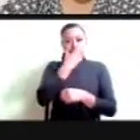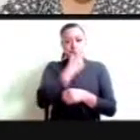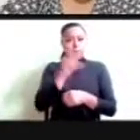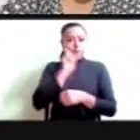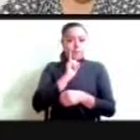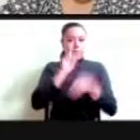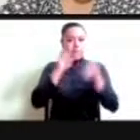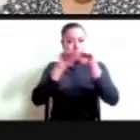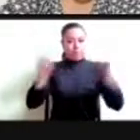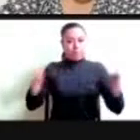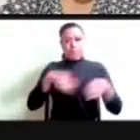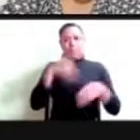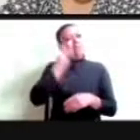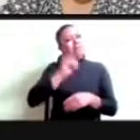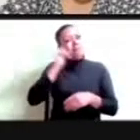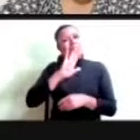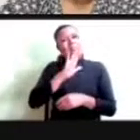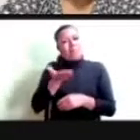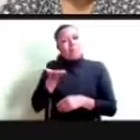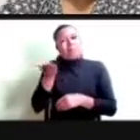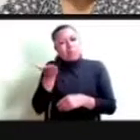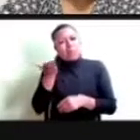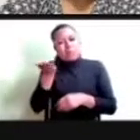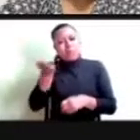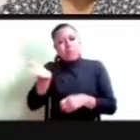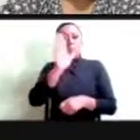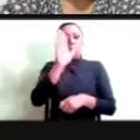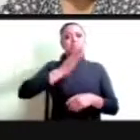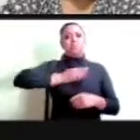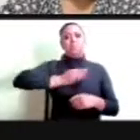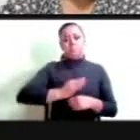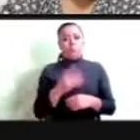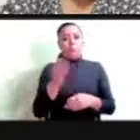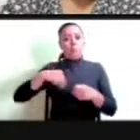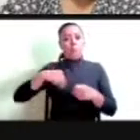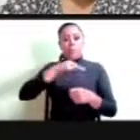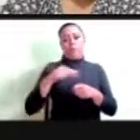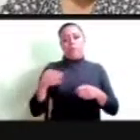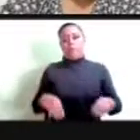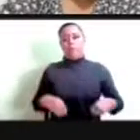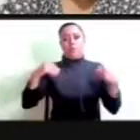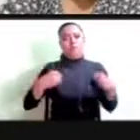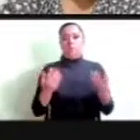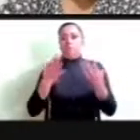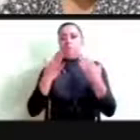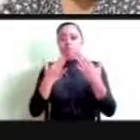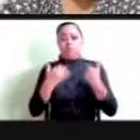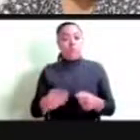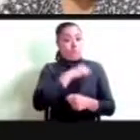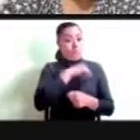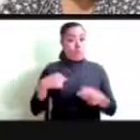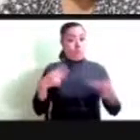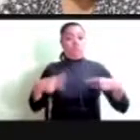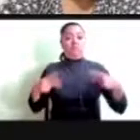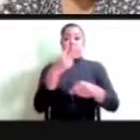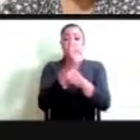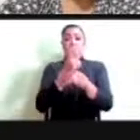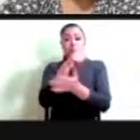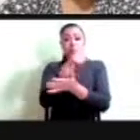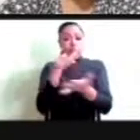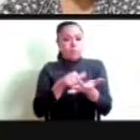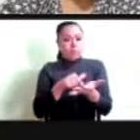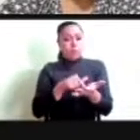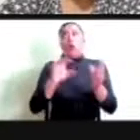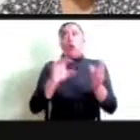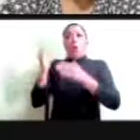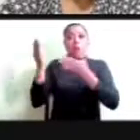regateando como si la justicia en nuestras vidas no tuviera cabida. No somos personas de segunda, no venimos a pedir favores, somos